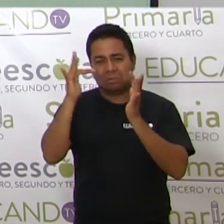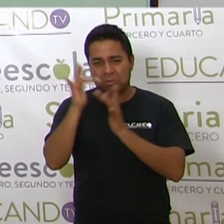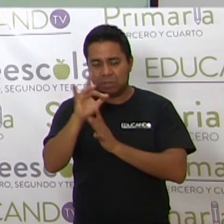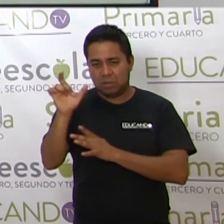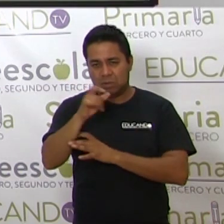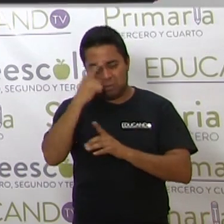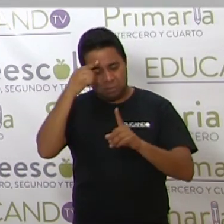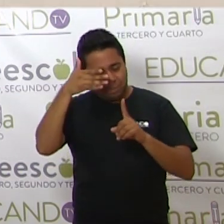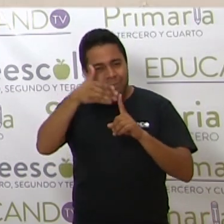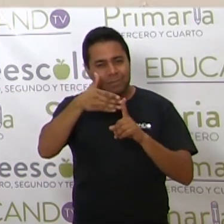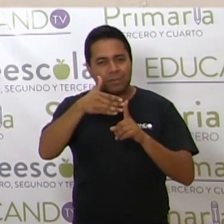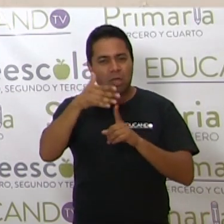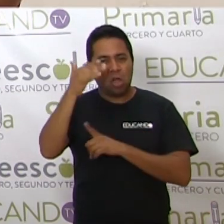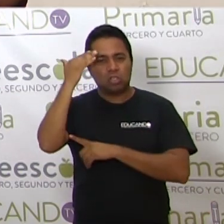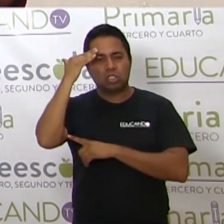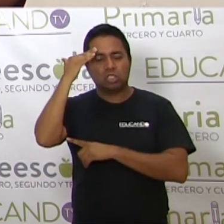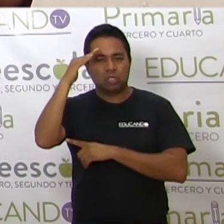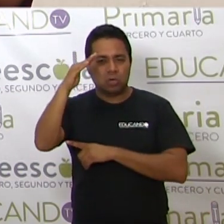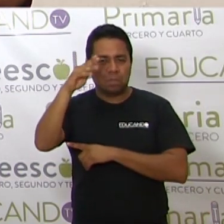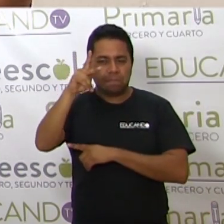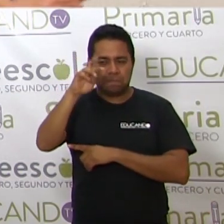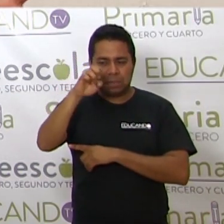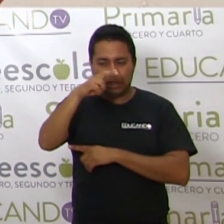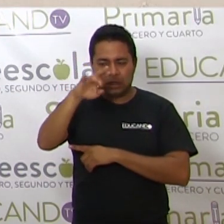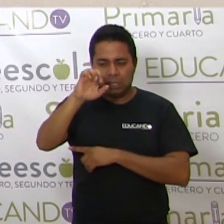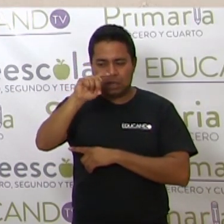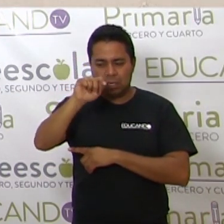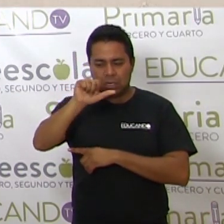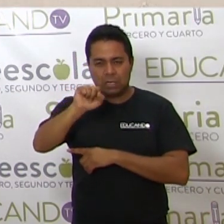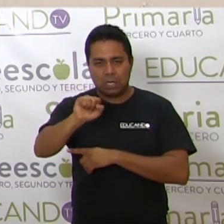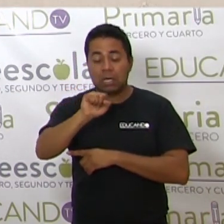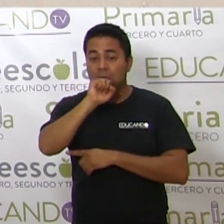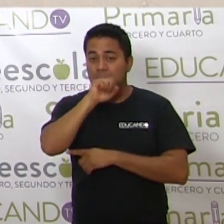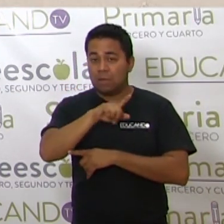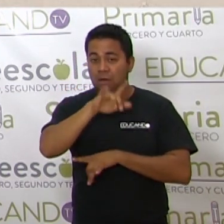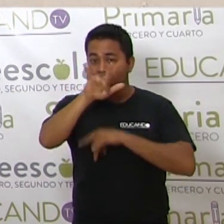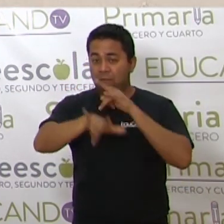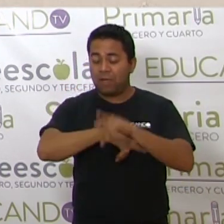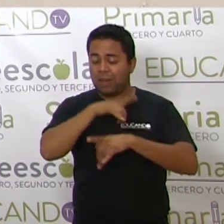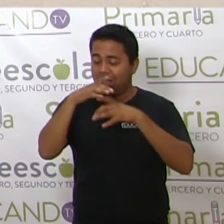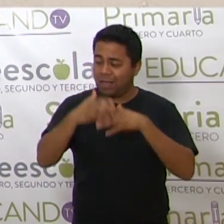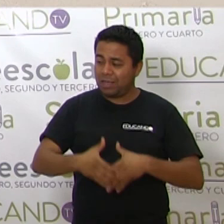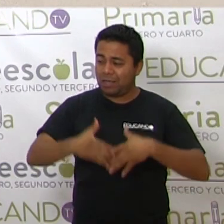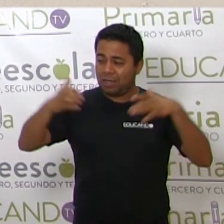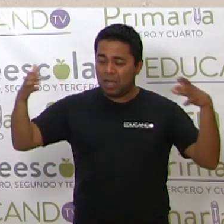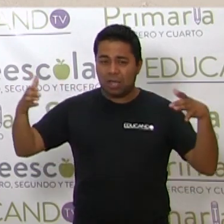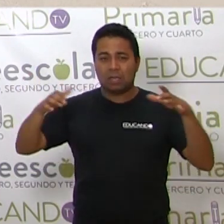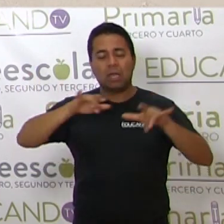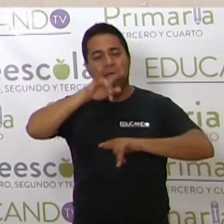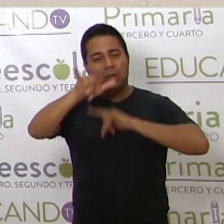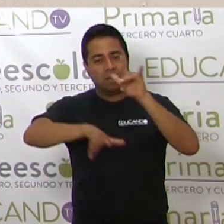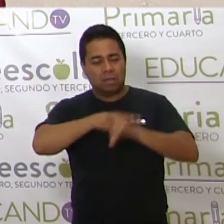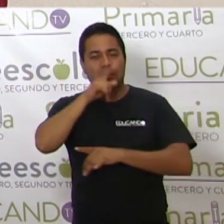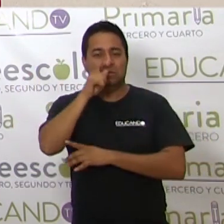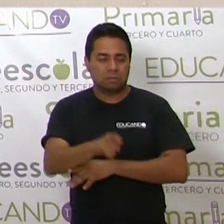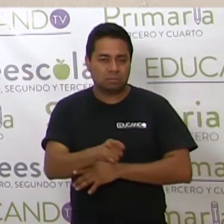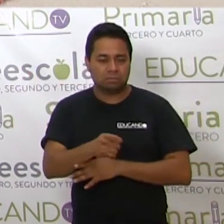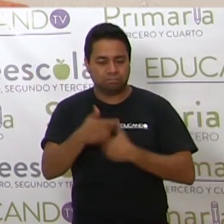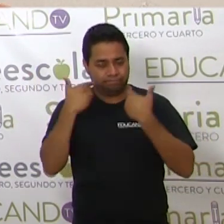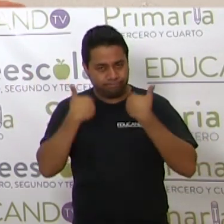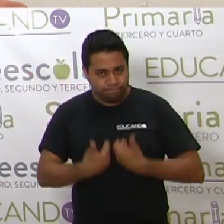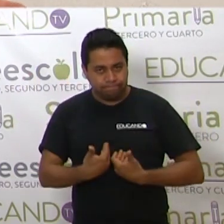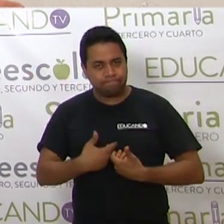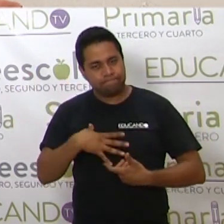peñitas y también se pone la feria impresionante en una feria nosotros podemos entonces